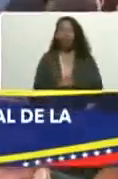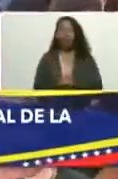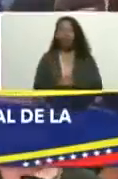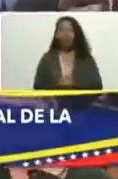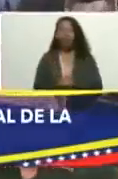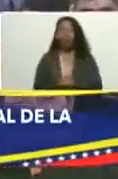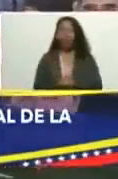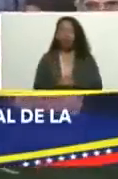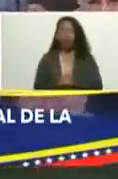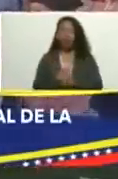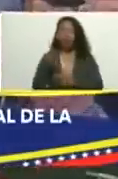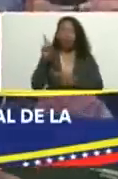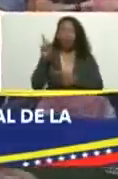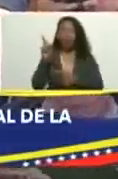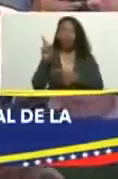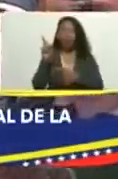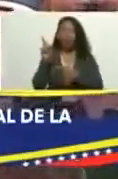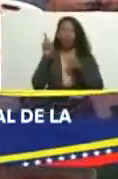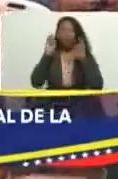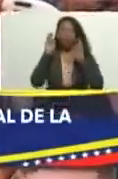Refinería El Palito.